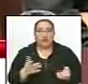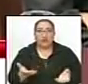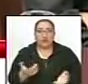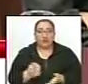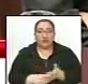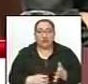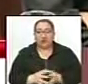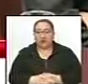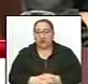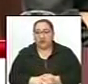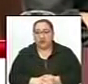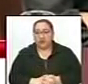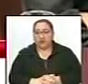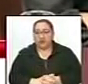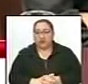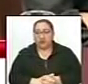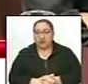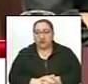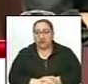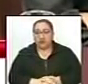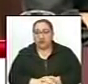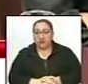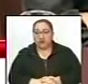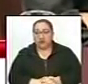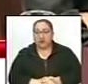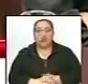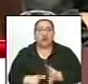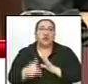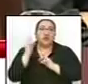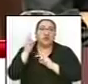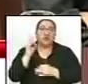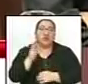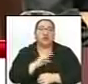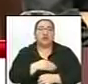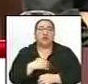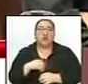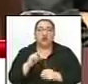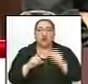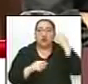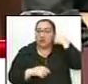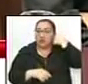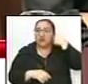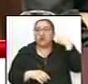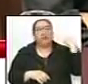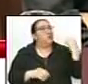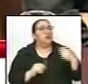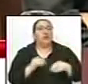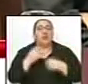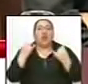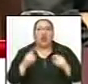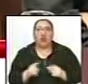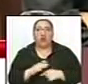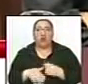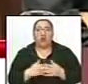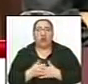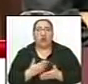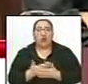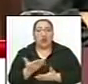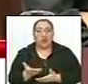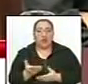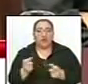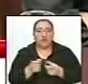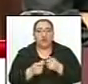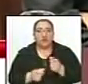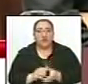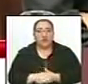que es así he iniciado yo la sesión, luego la exposición del presidente de la subcomisión, estamos debatiendo el acuerdo que ha sustentado